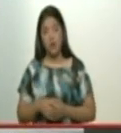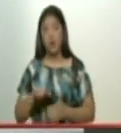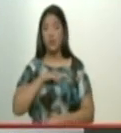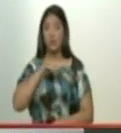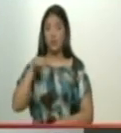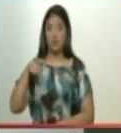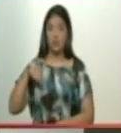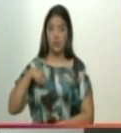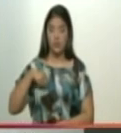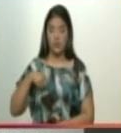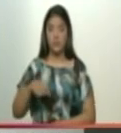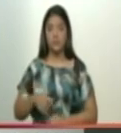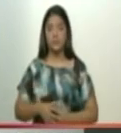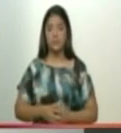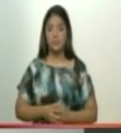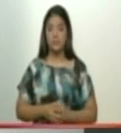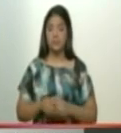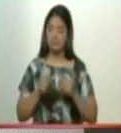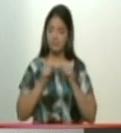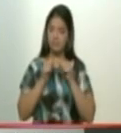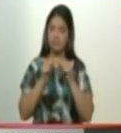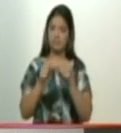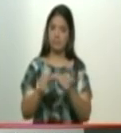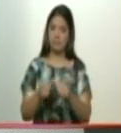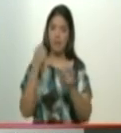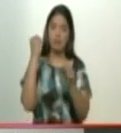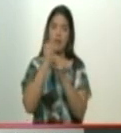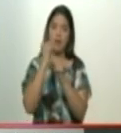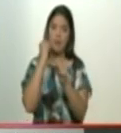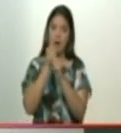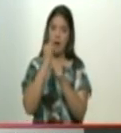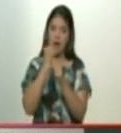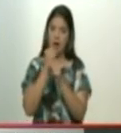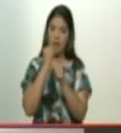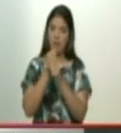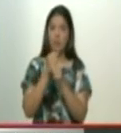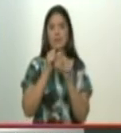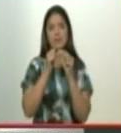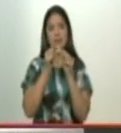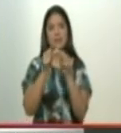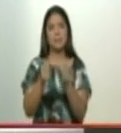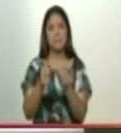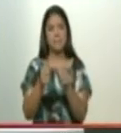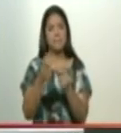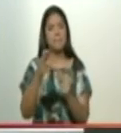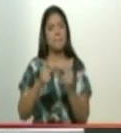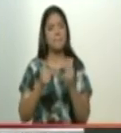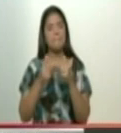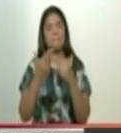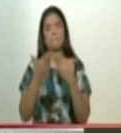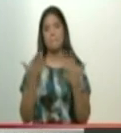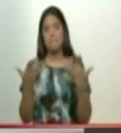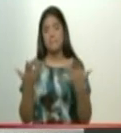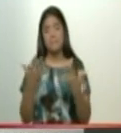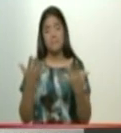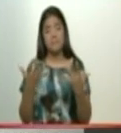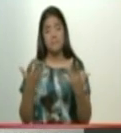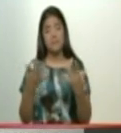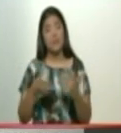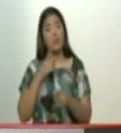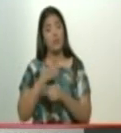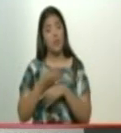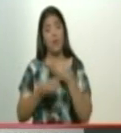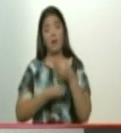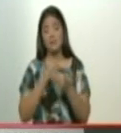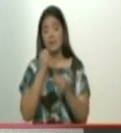Nosotros seguiremos trabajando, seguiremos haciendo lo que tenemos que hacer